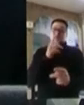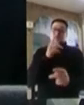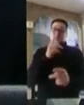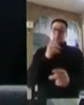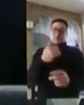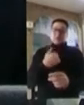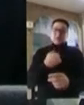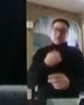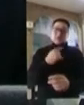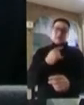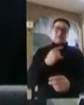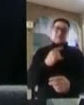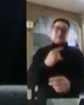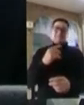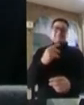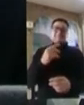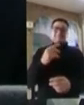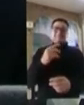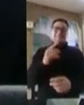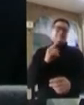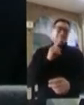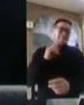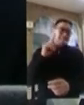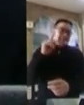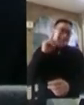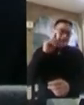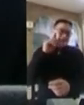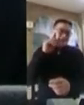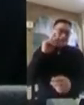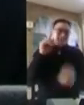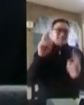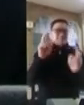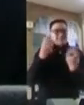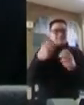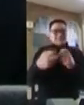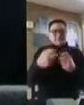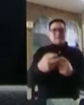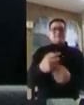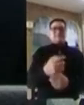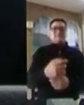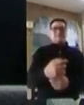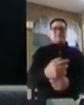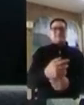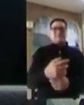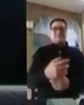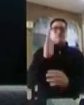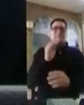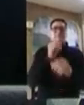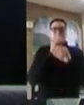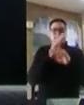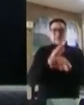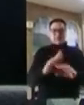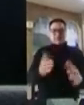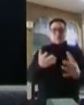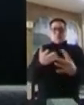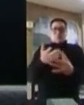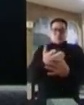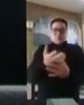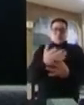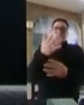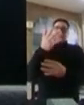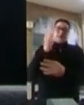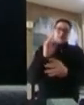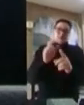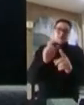van a ser bendecidos con este mensaje de la palabra de Dios. Vamos a orar. Padre, te